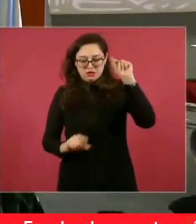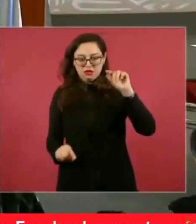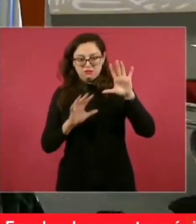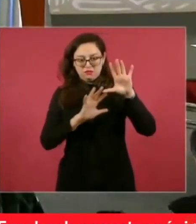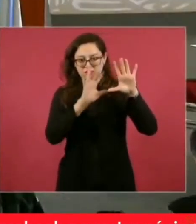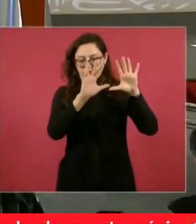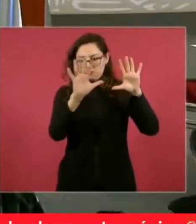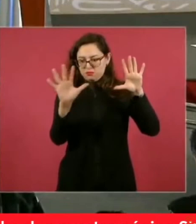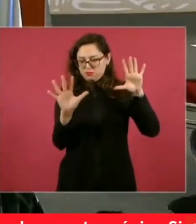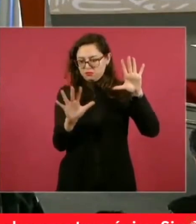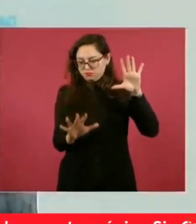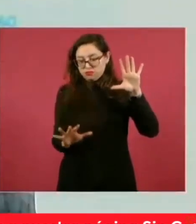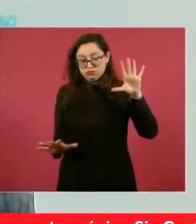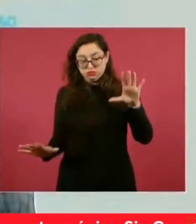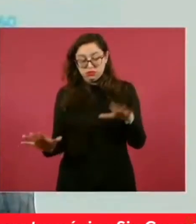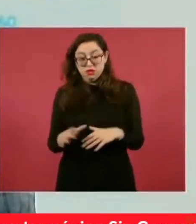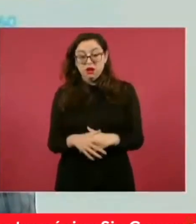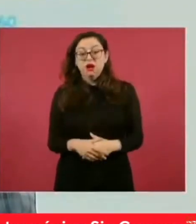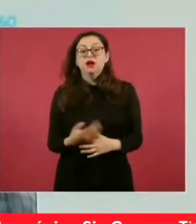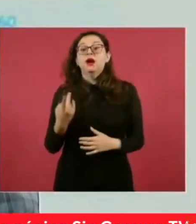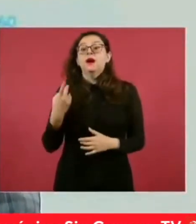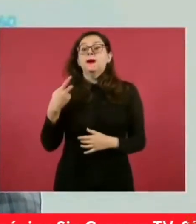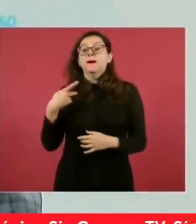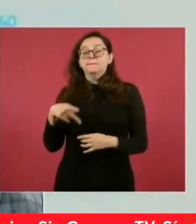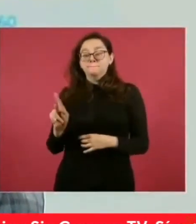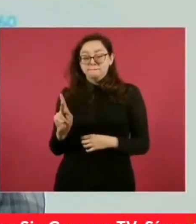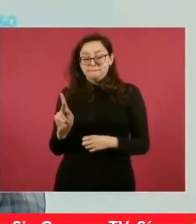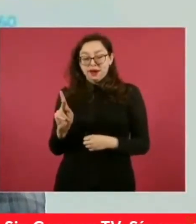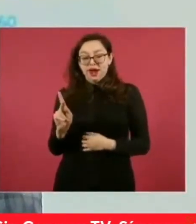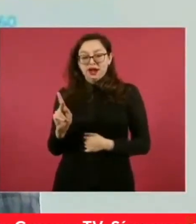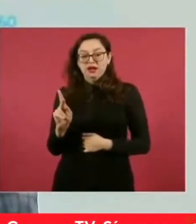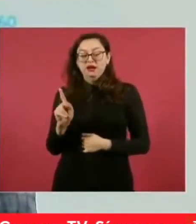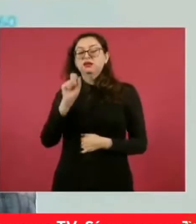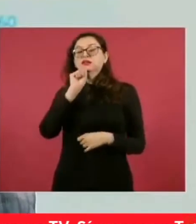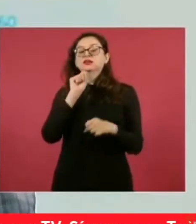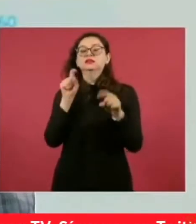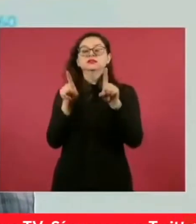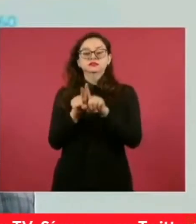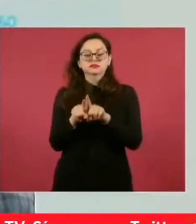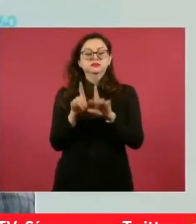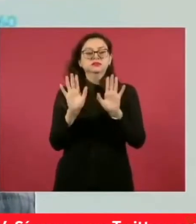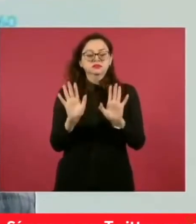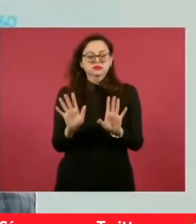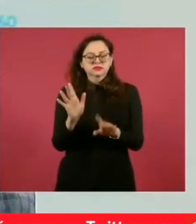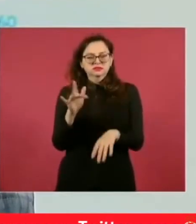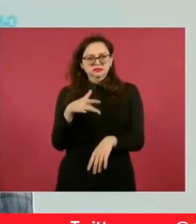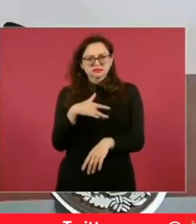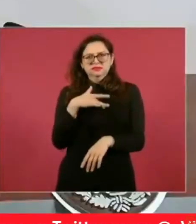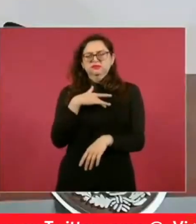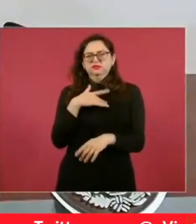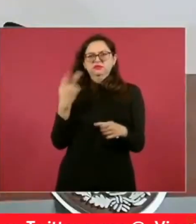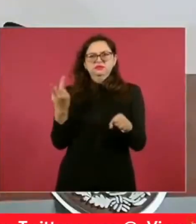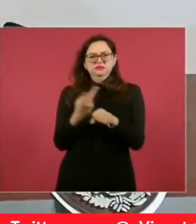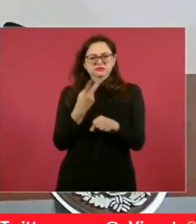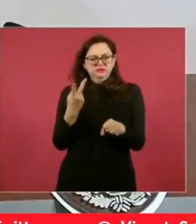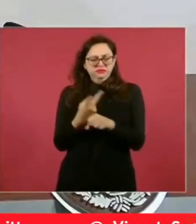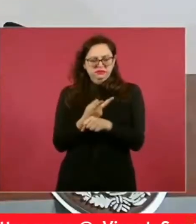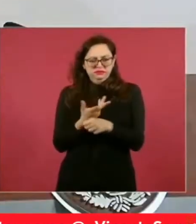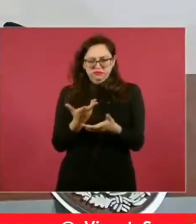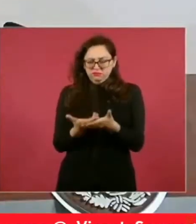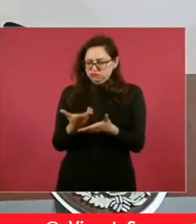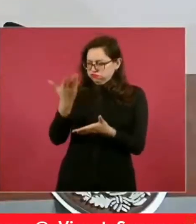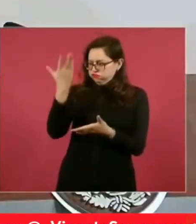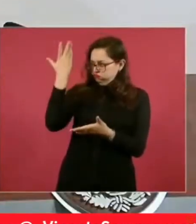tiempo, es más, me costaría trabajo ubicar cuándo sucedió lo que esta semana voy a reportar. De las 860